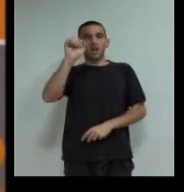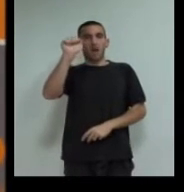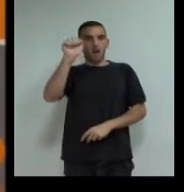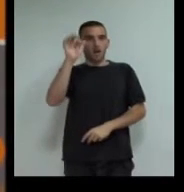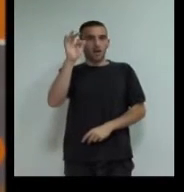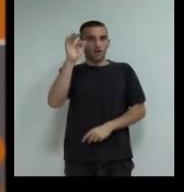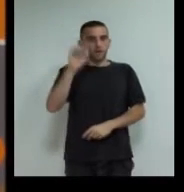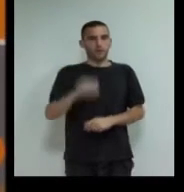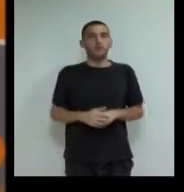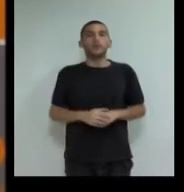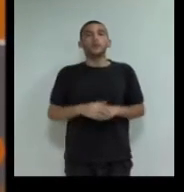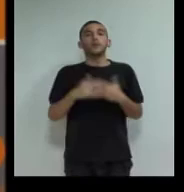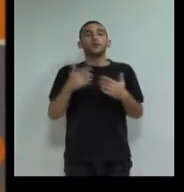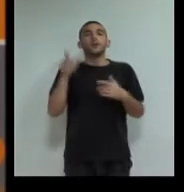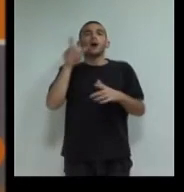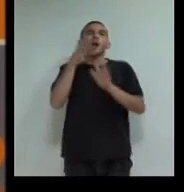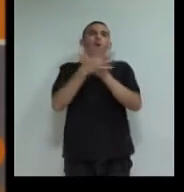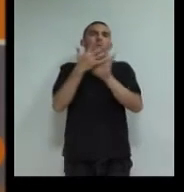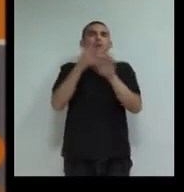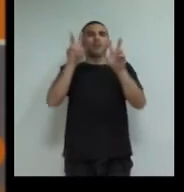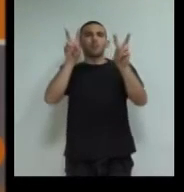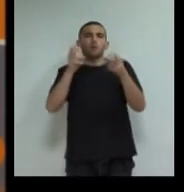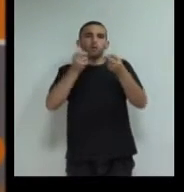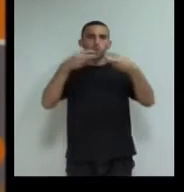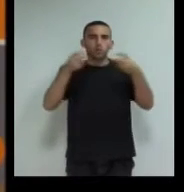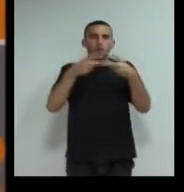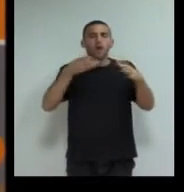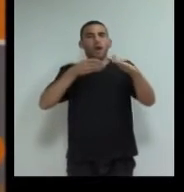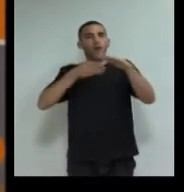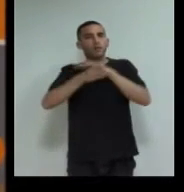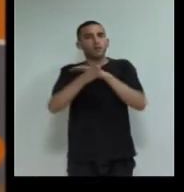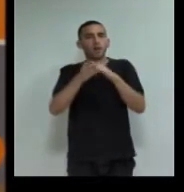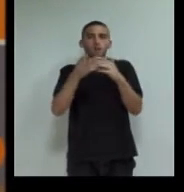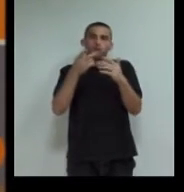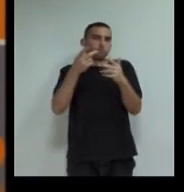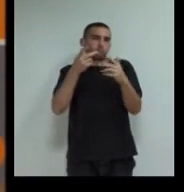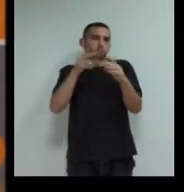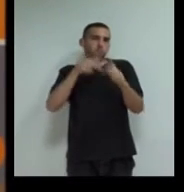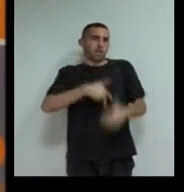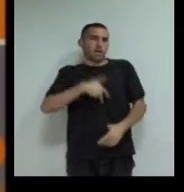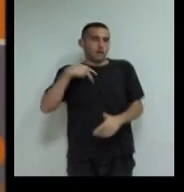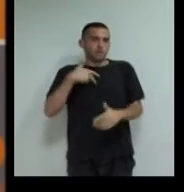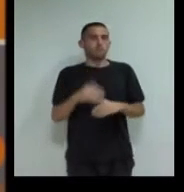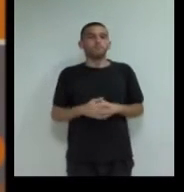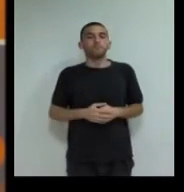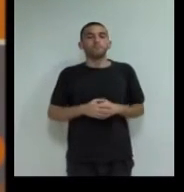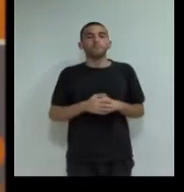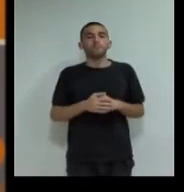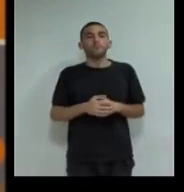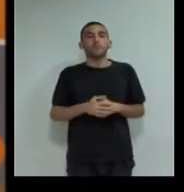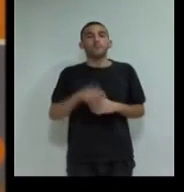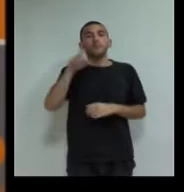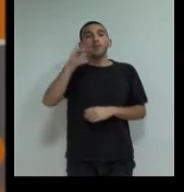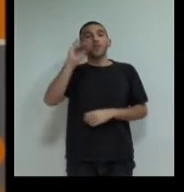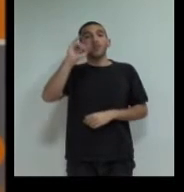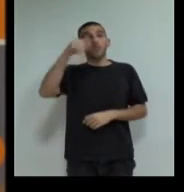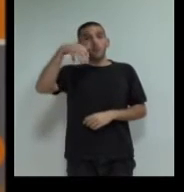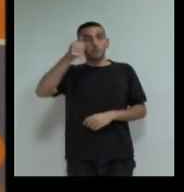de subtitulación y además con una dilatada experiencia en torno al tema de la accesibilidad de subtitulación. Está también